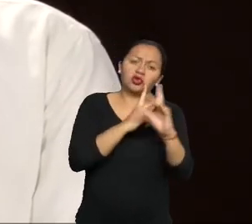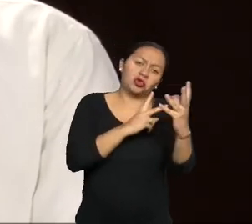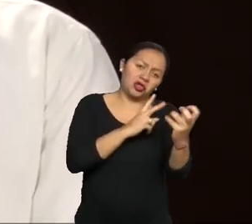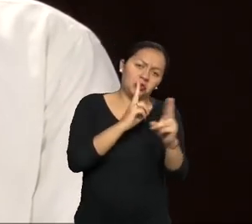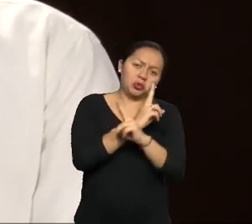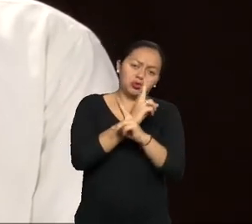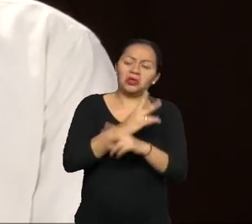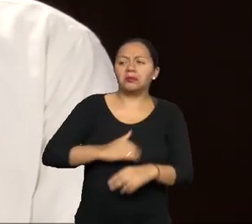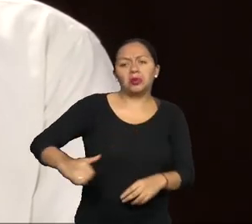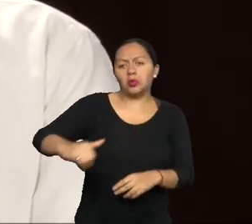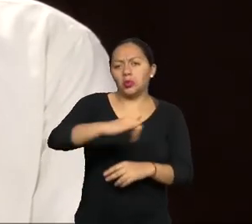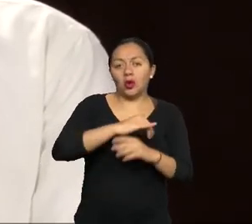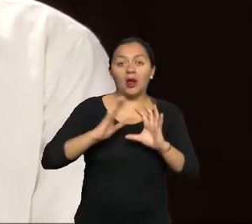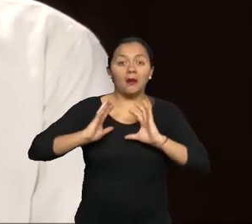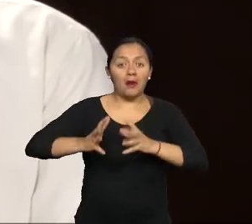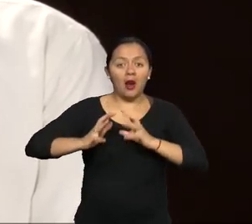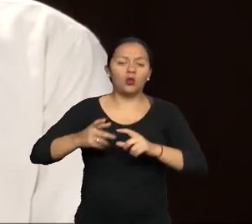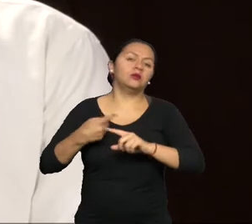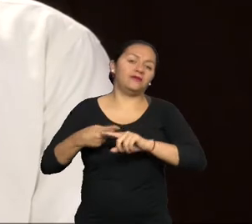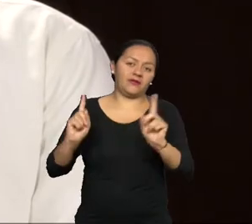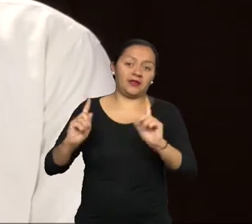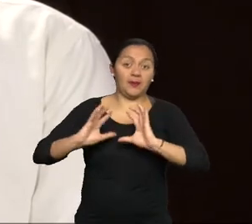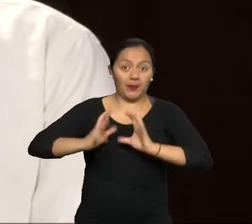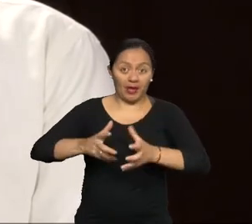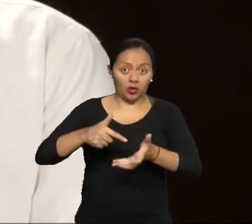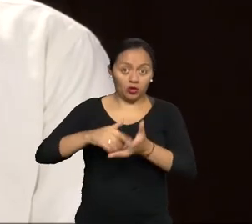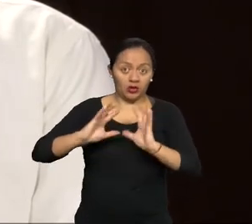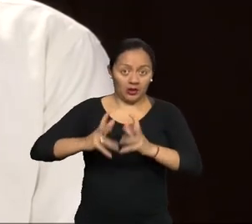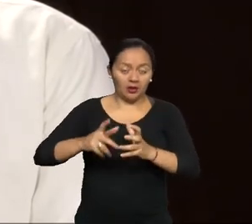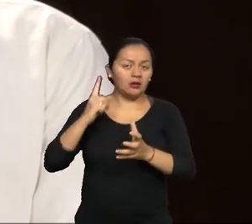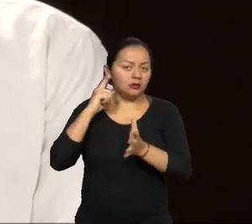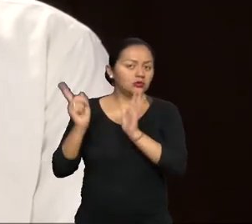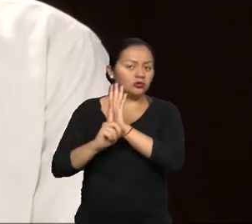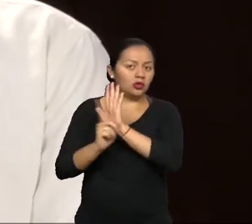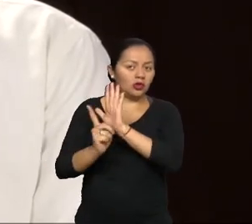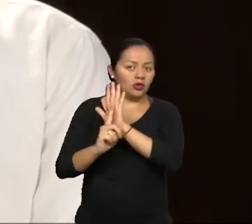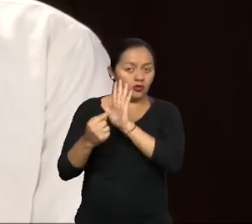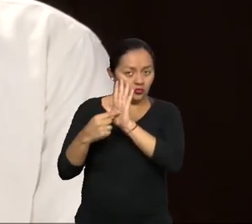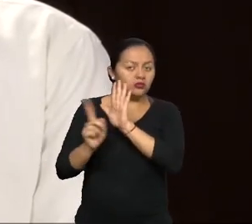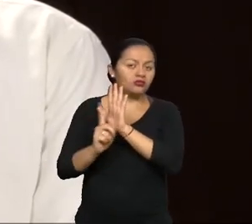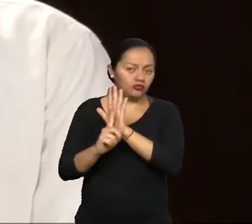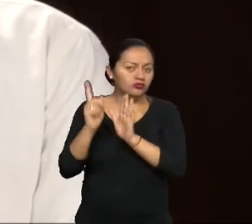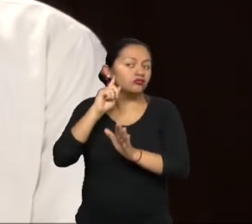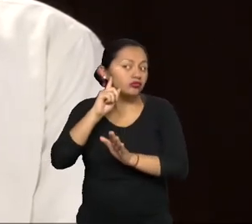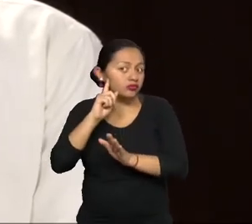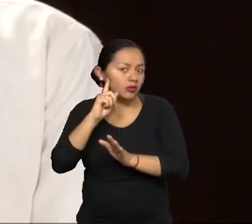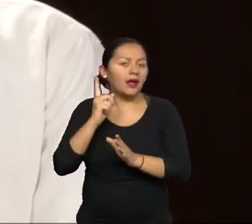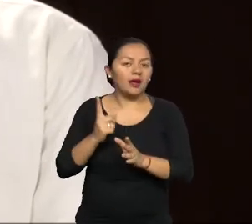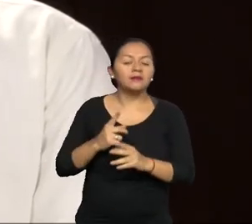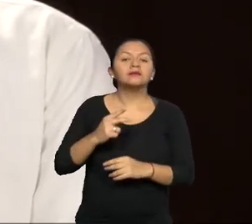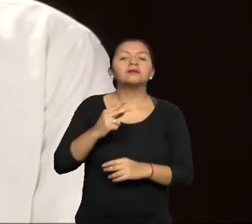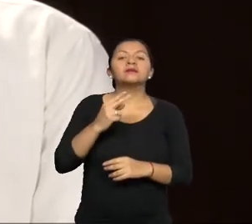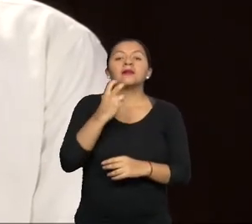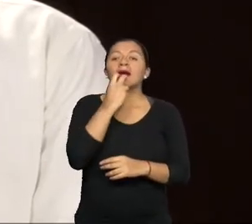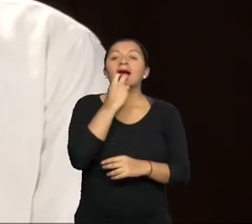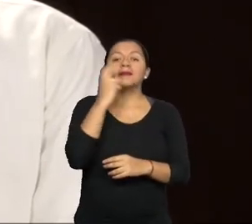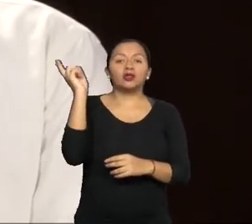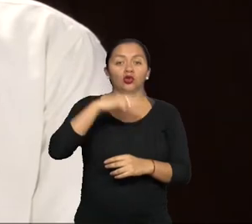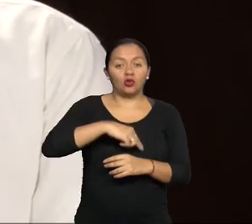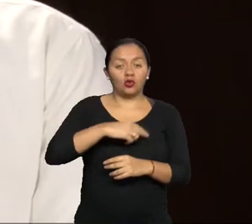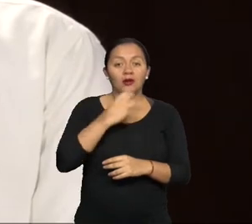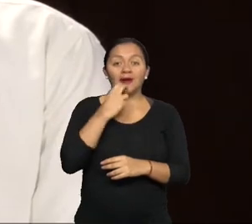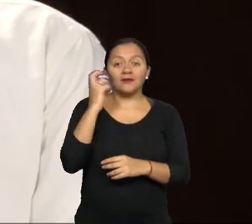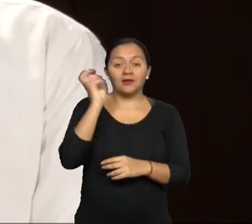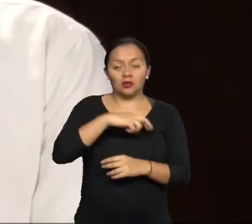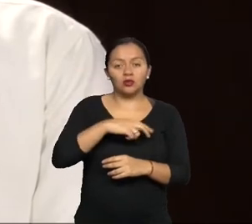es igual. El balón es distinto, tiene un sonoro, sonido, y los árbitros, pues, también